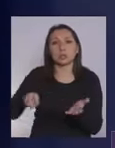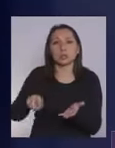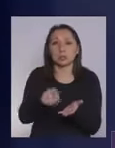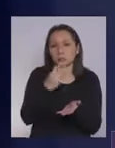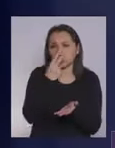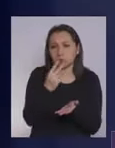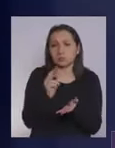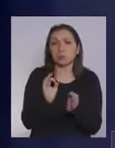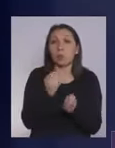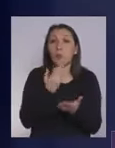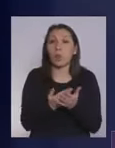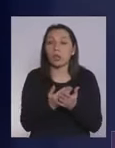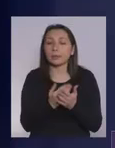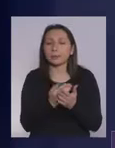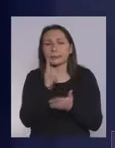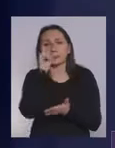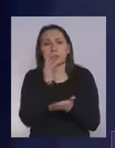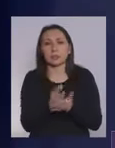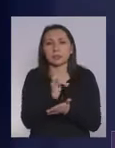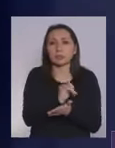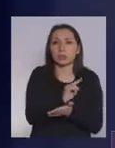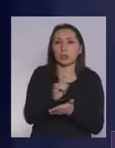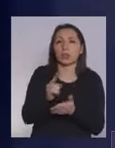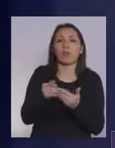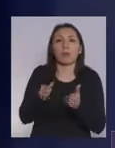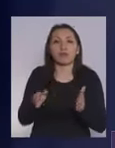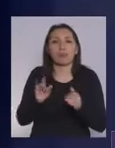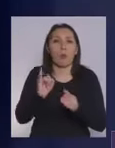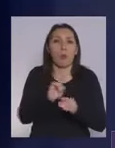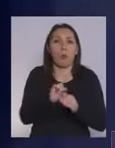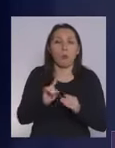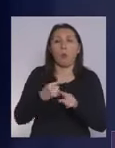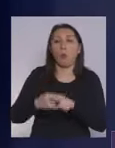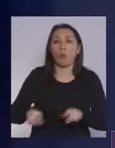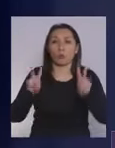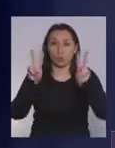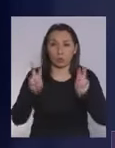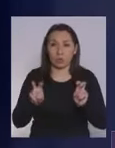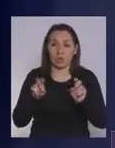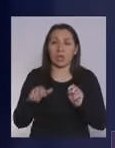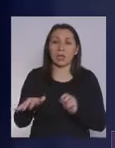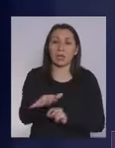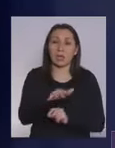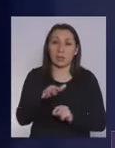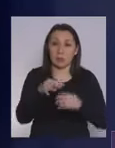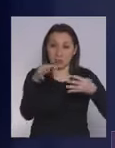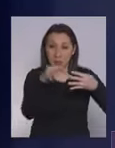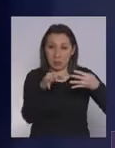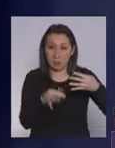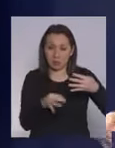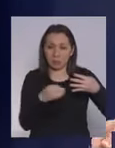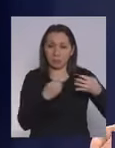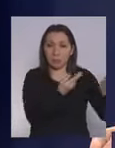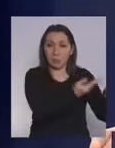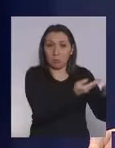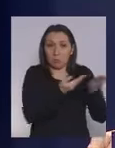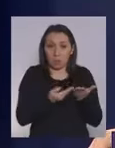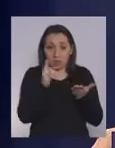considerado cuando hemos ido tomando las decisiones y también otra de las otras de las de los indicadores que nos ha propuesto